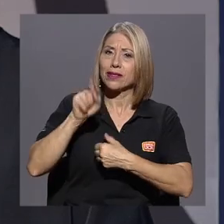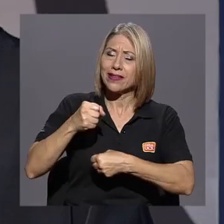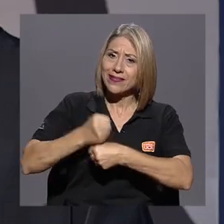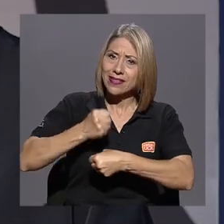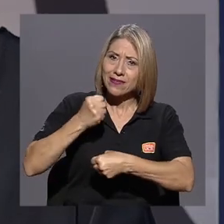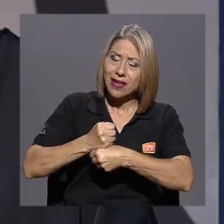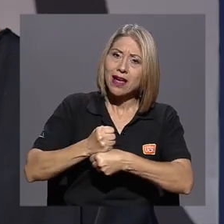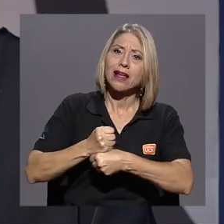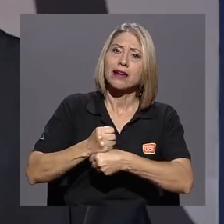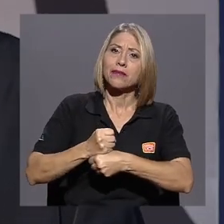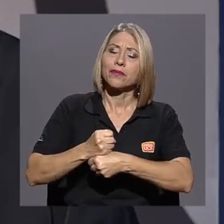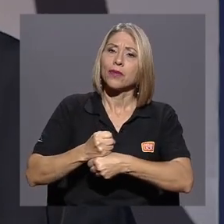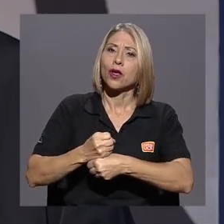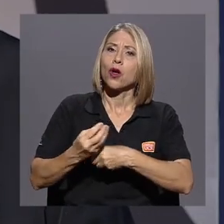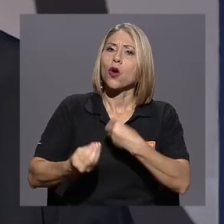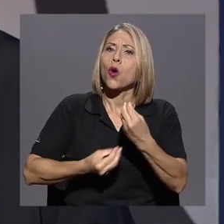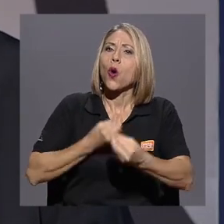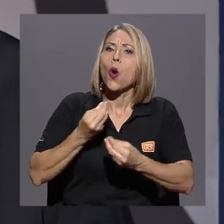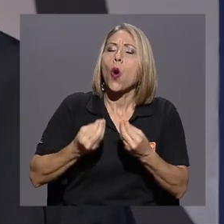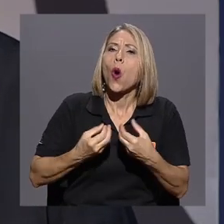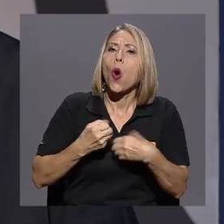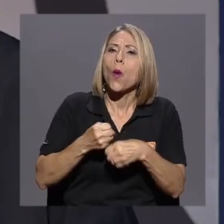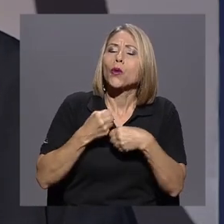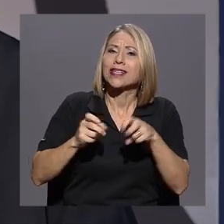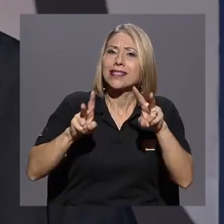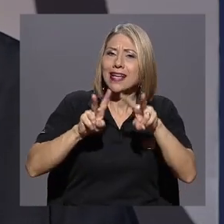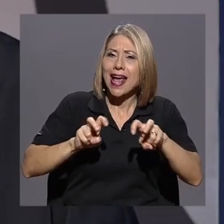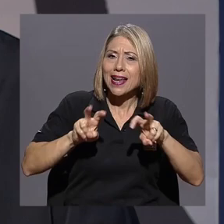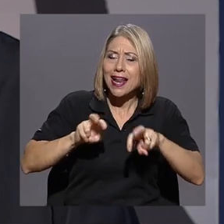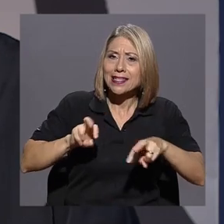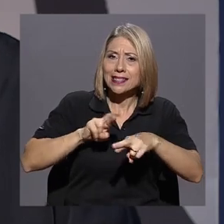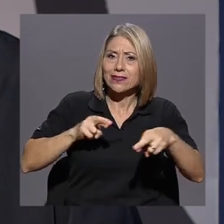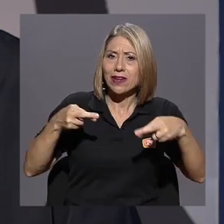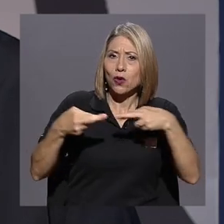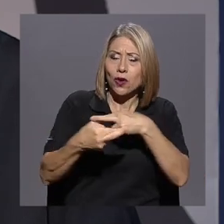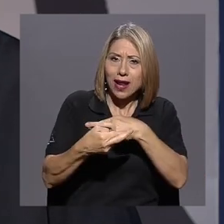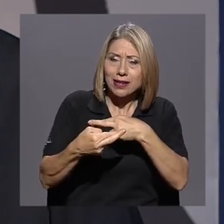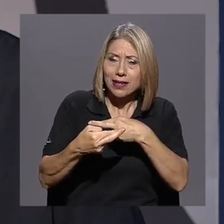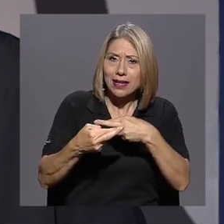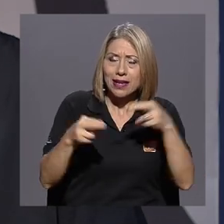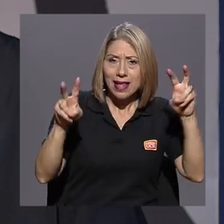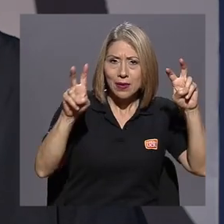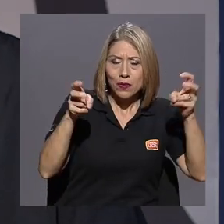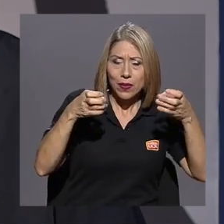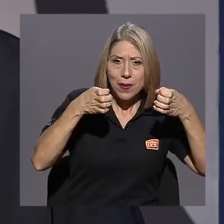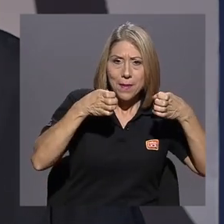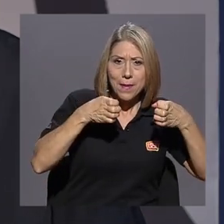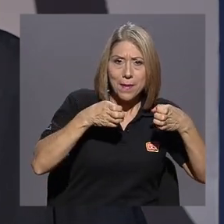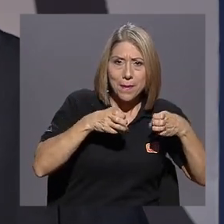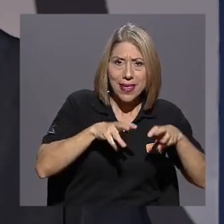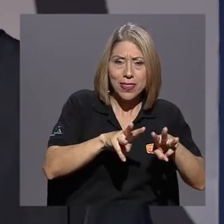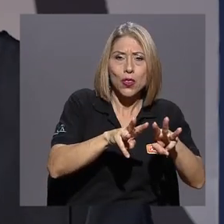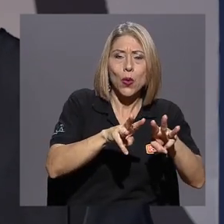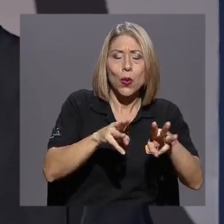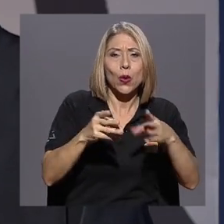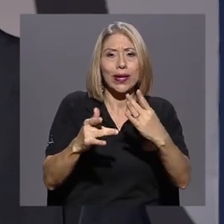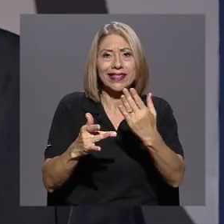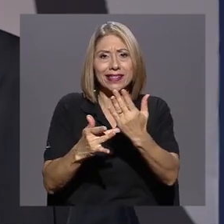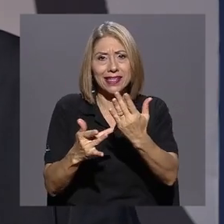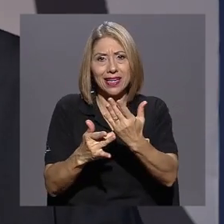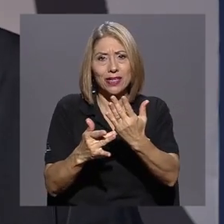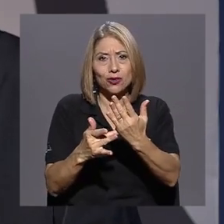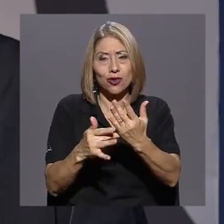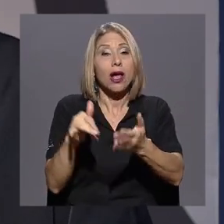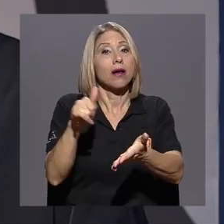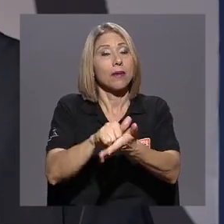también cómo se hace análisis regional en términos metodológicos, en términos técnicos, y